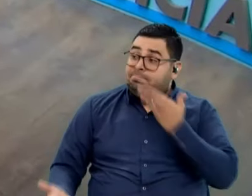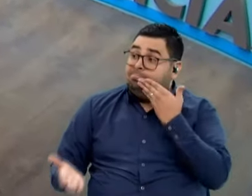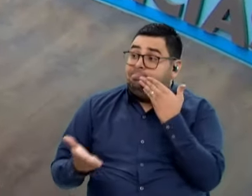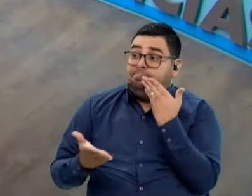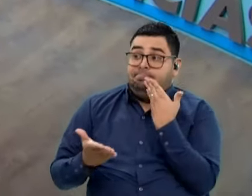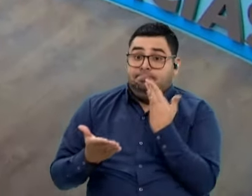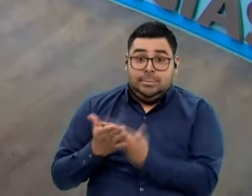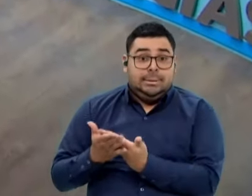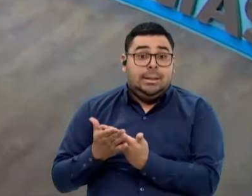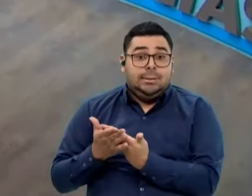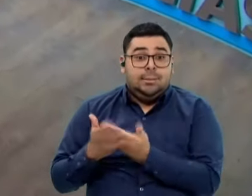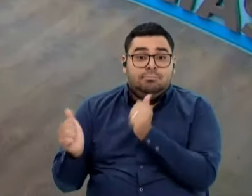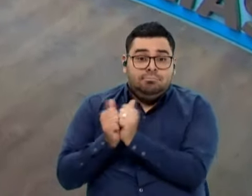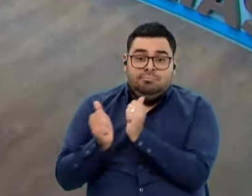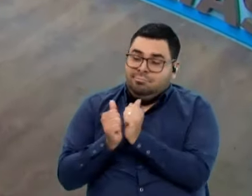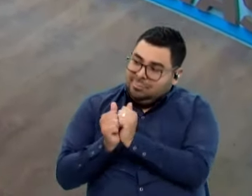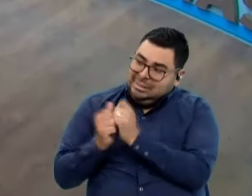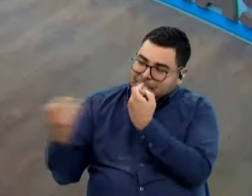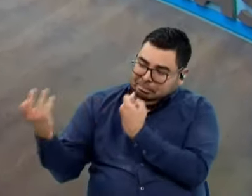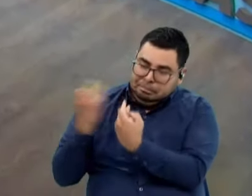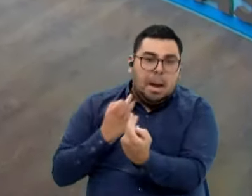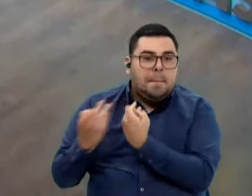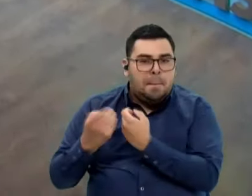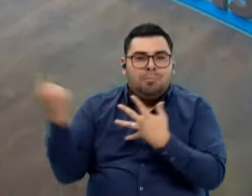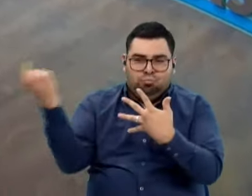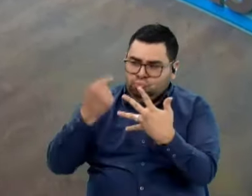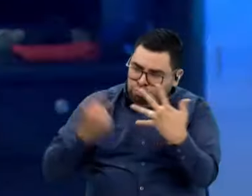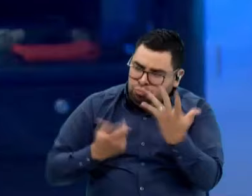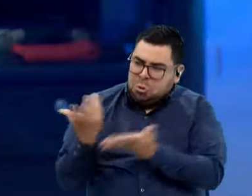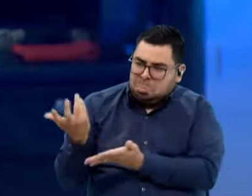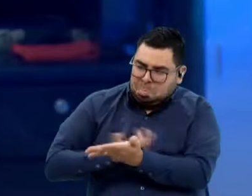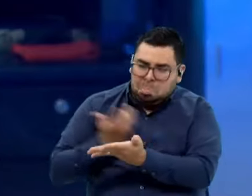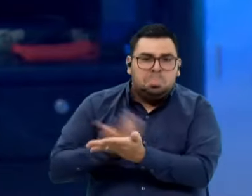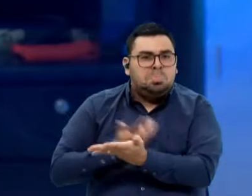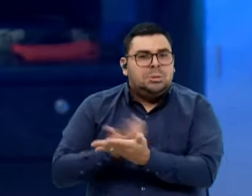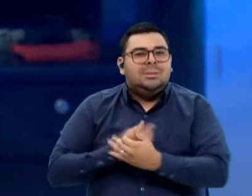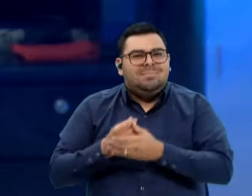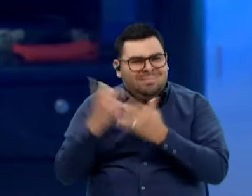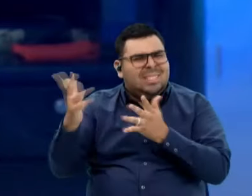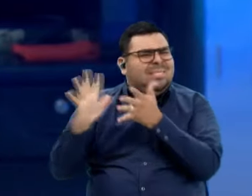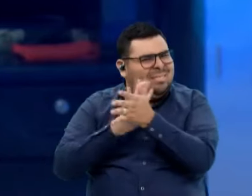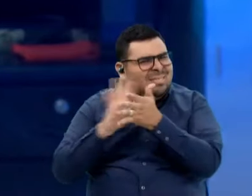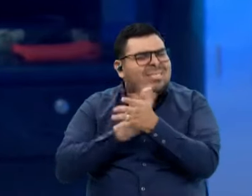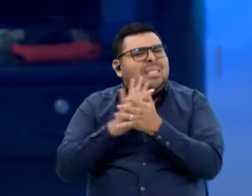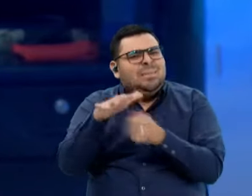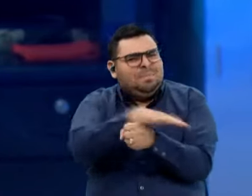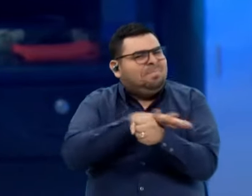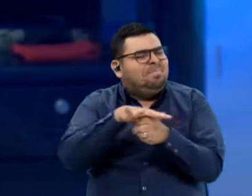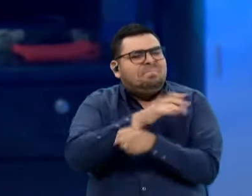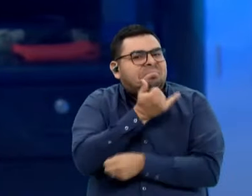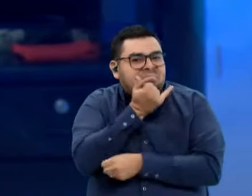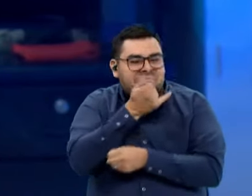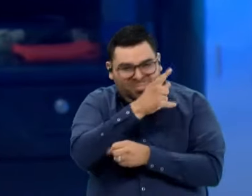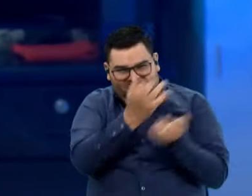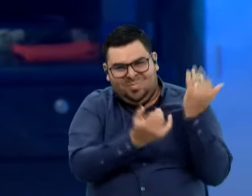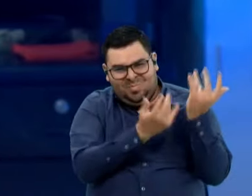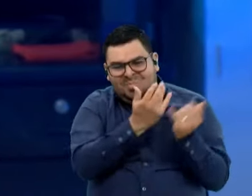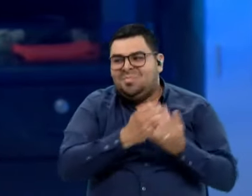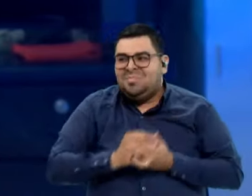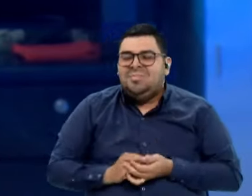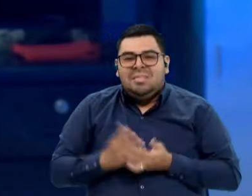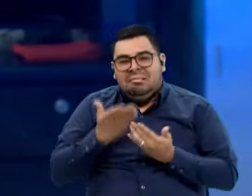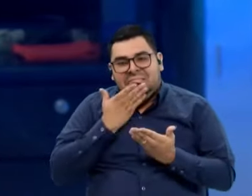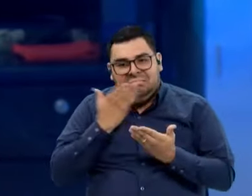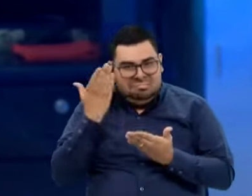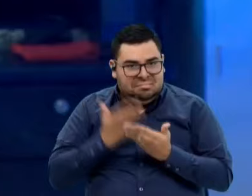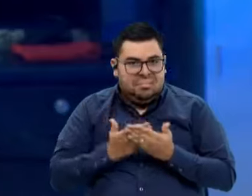por acompañarnos aquí en Oriente Noticias, por darnos esas recomendaciones y sobre todo el balance de lo que está sucediendo alrededor de los incendios forestales y el fenómeno del